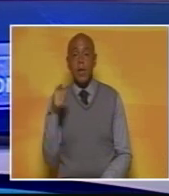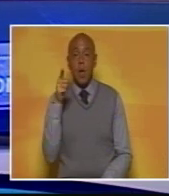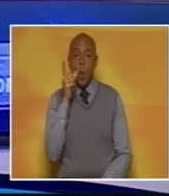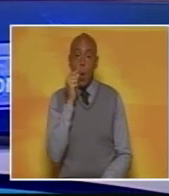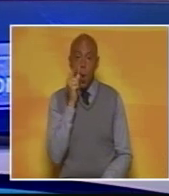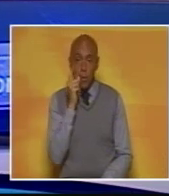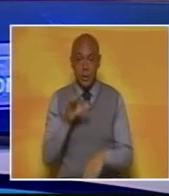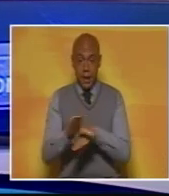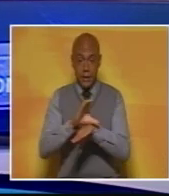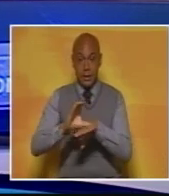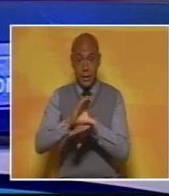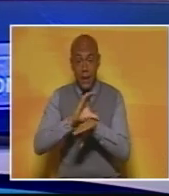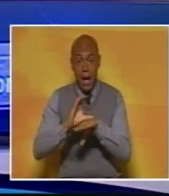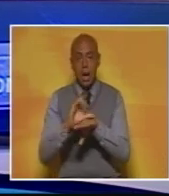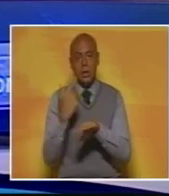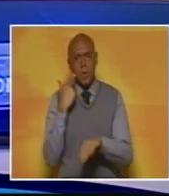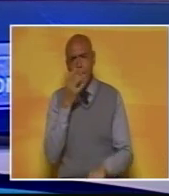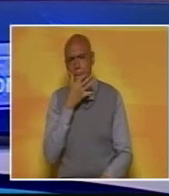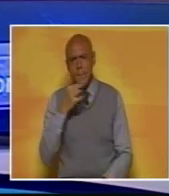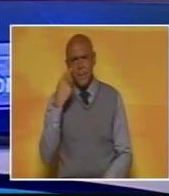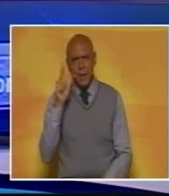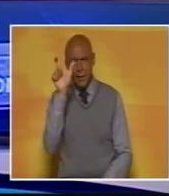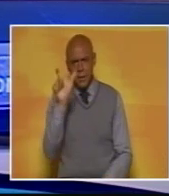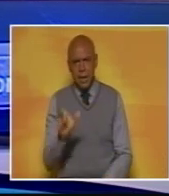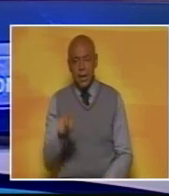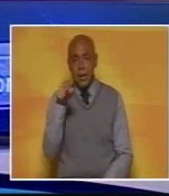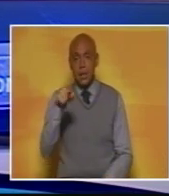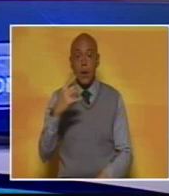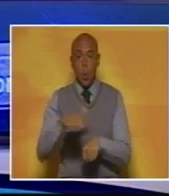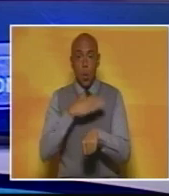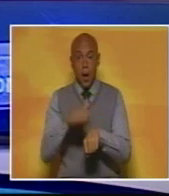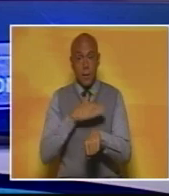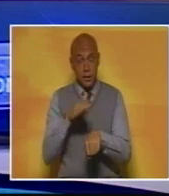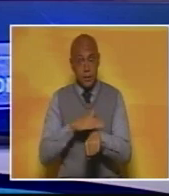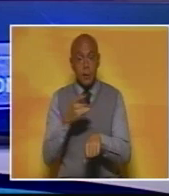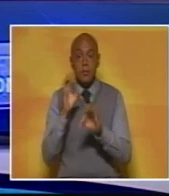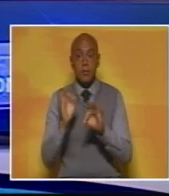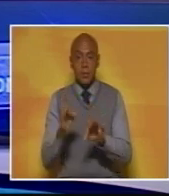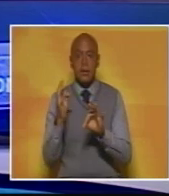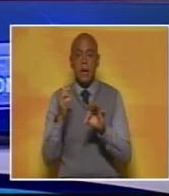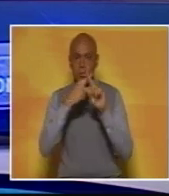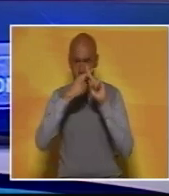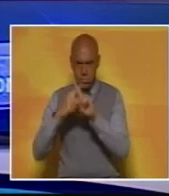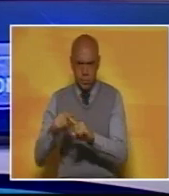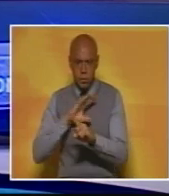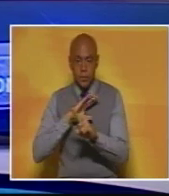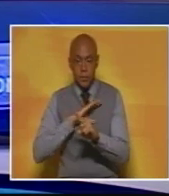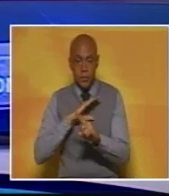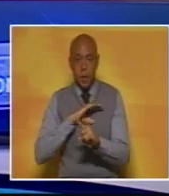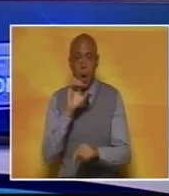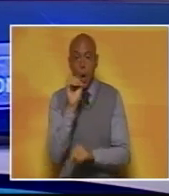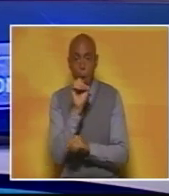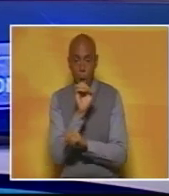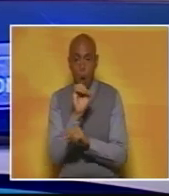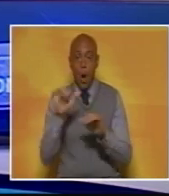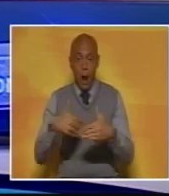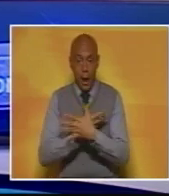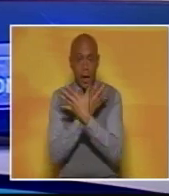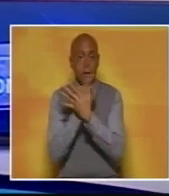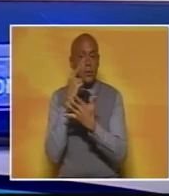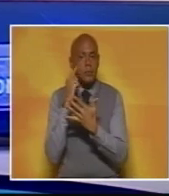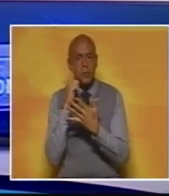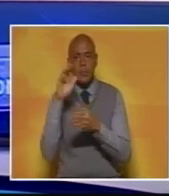París anunció que está previsto que comience este jueves la auditoría de la Organización de Estados Americanos sobre el proceso